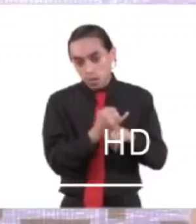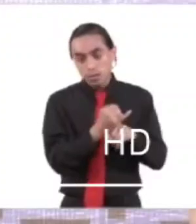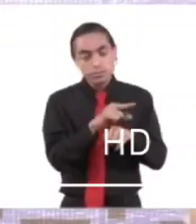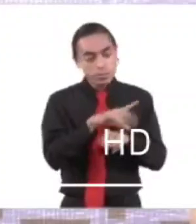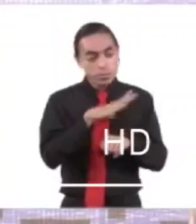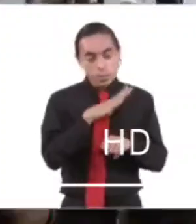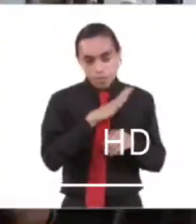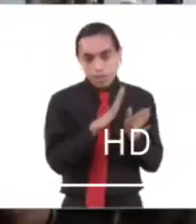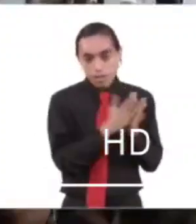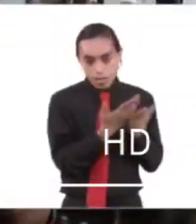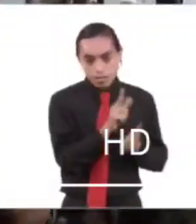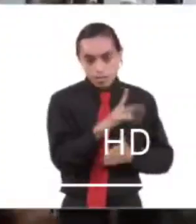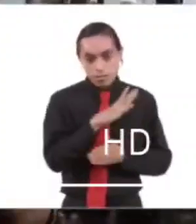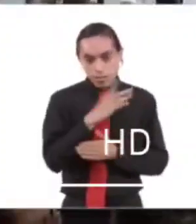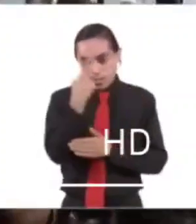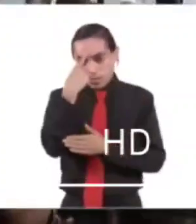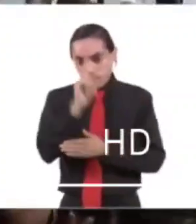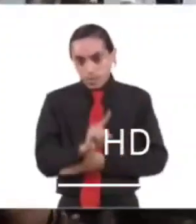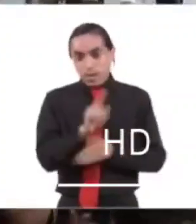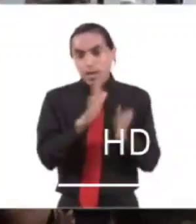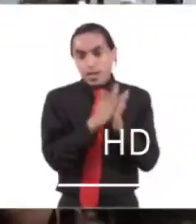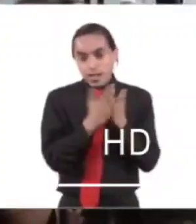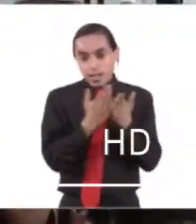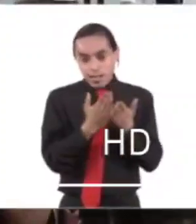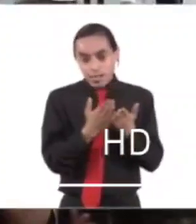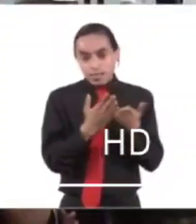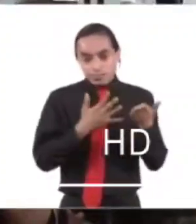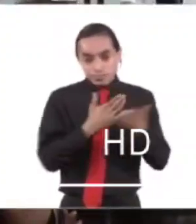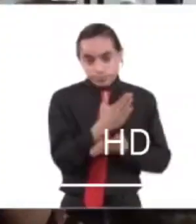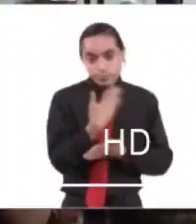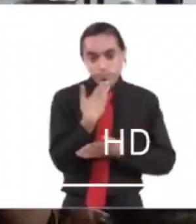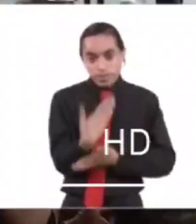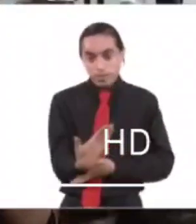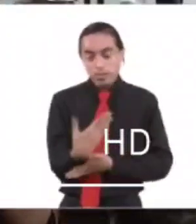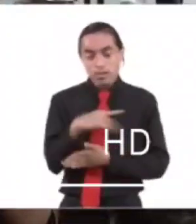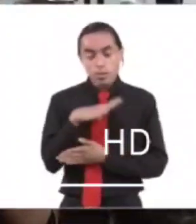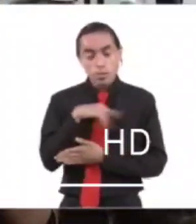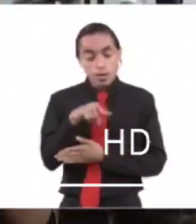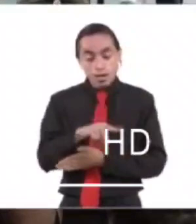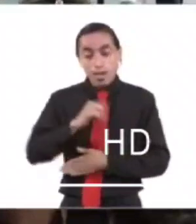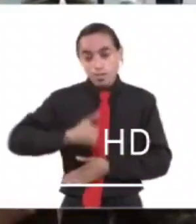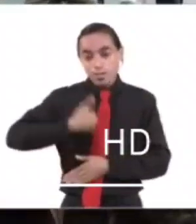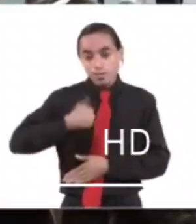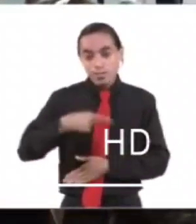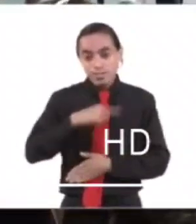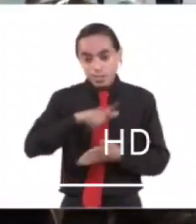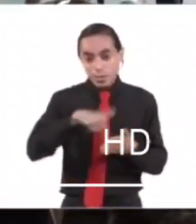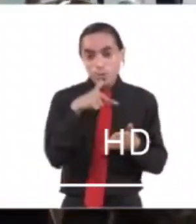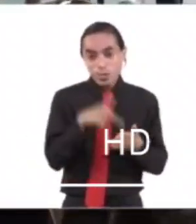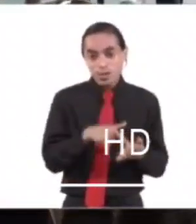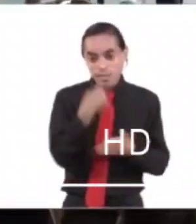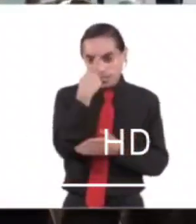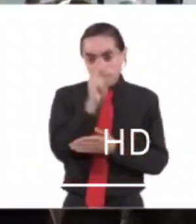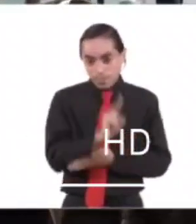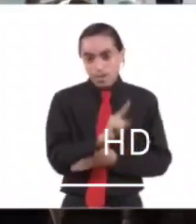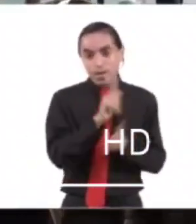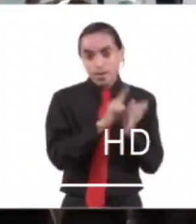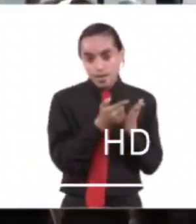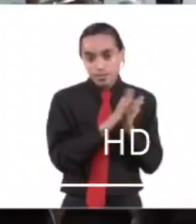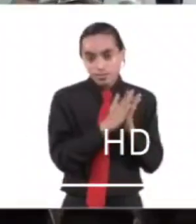de acceso a la lectura. Y bueno, pues aprovechemos también este espacio público para compartir la lectura, que es algo muy